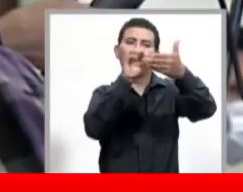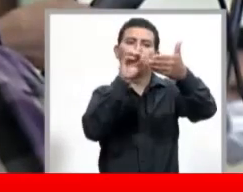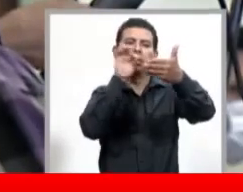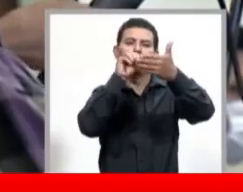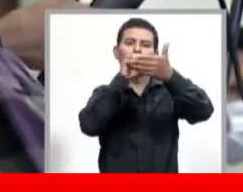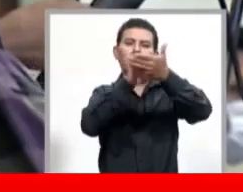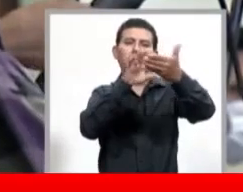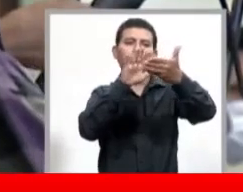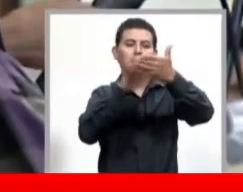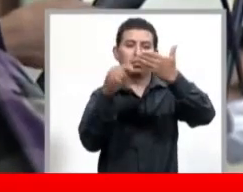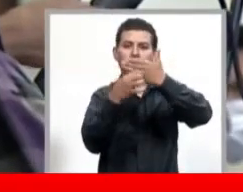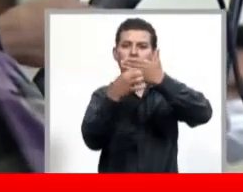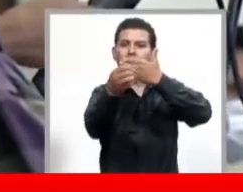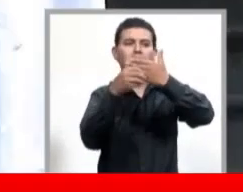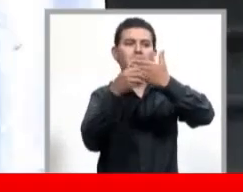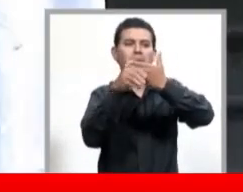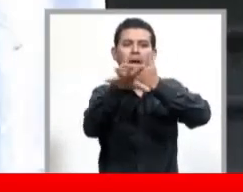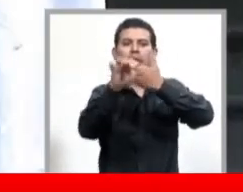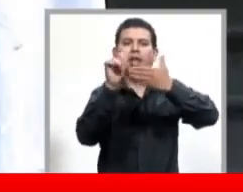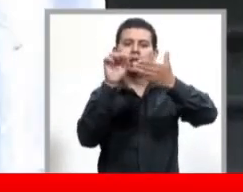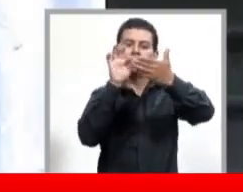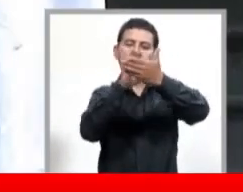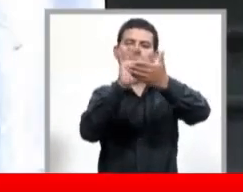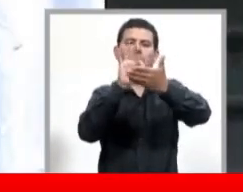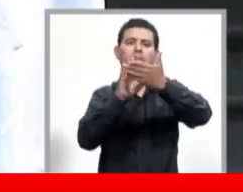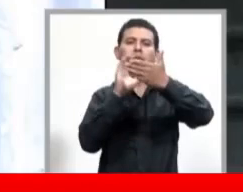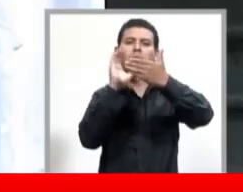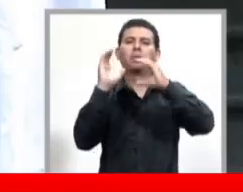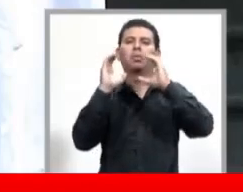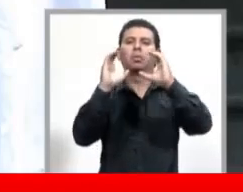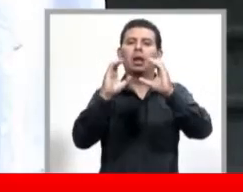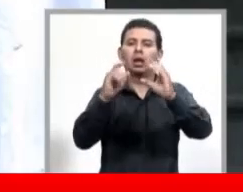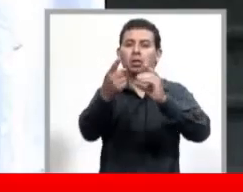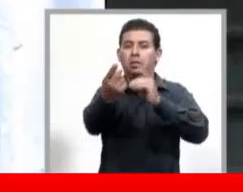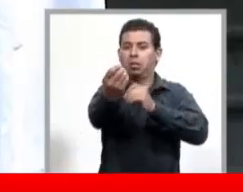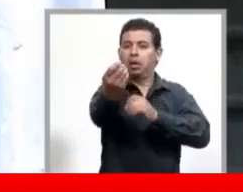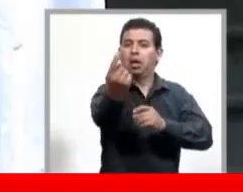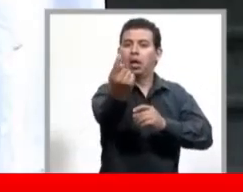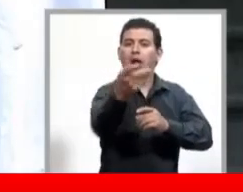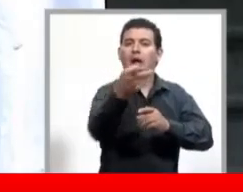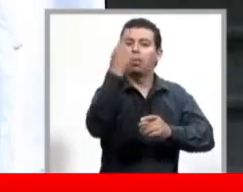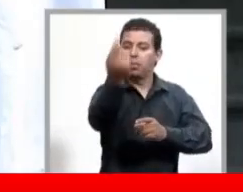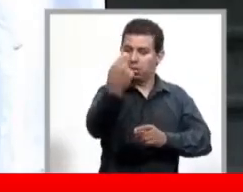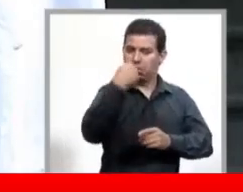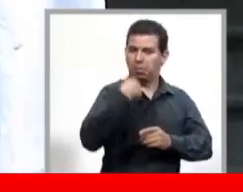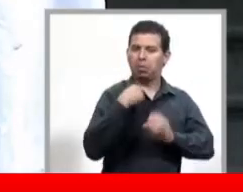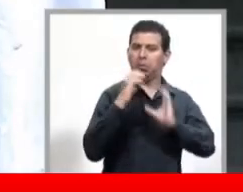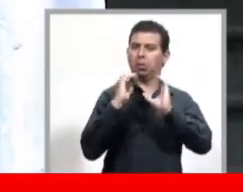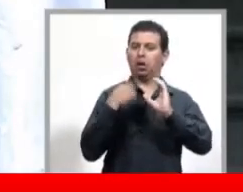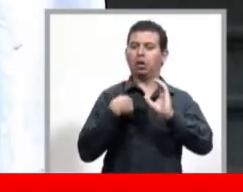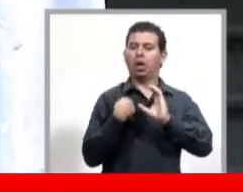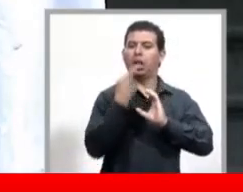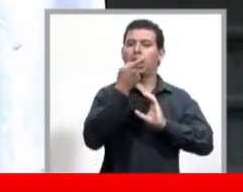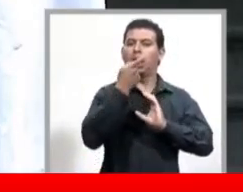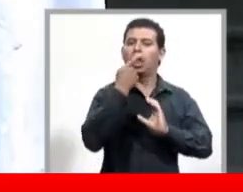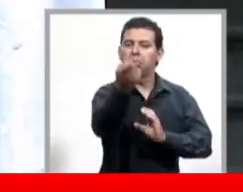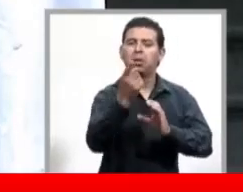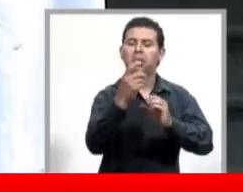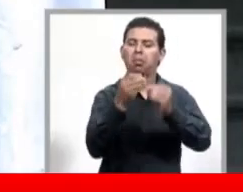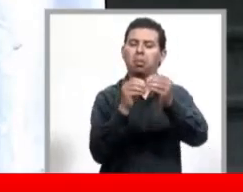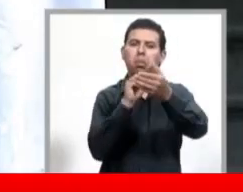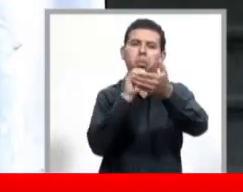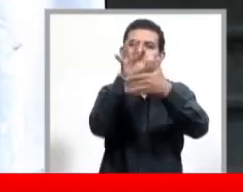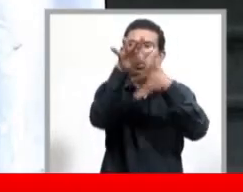que salga la microgota cuando yo hablo y que ustedes saquen la microgota cuando ustedes hablan. Y